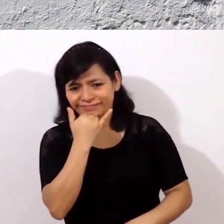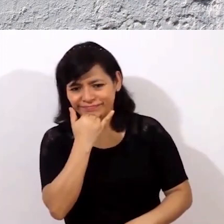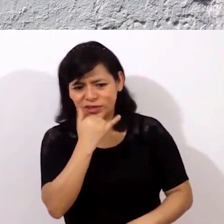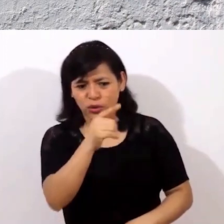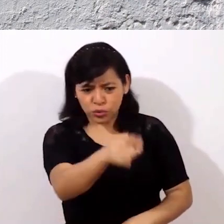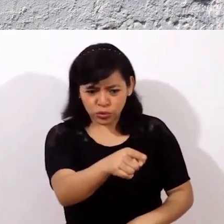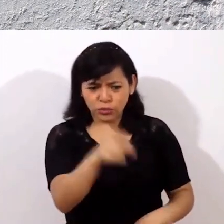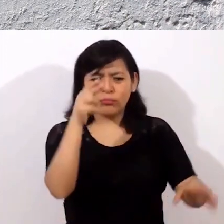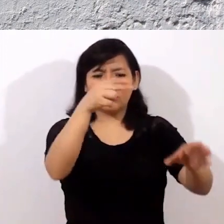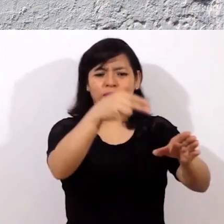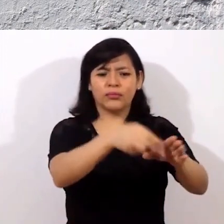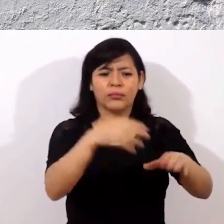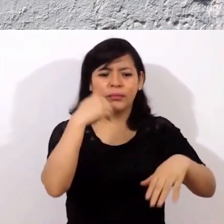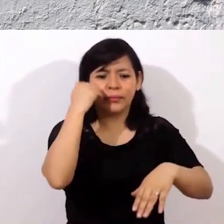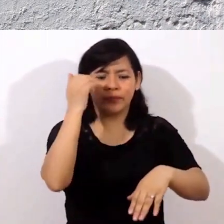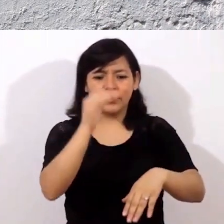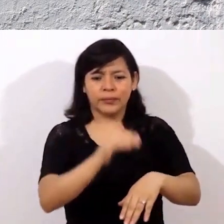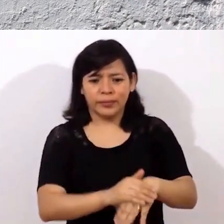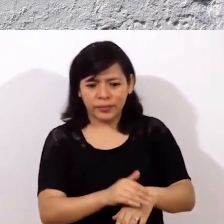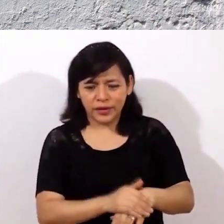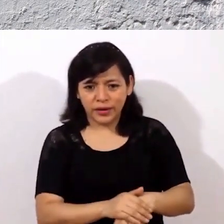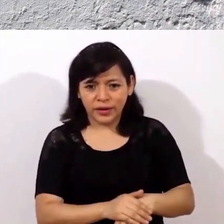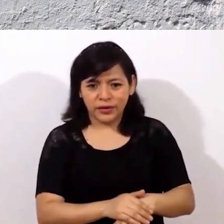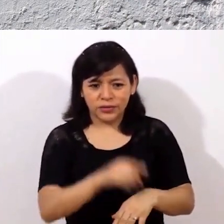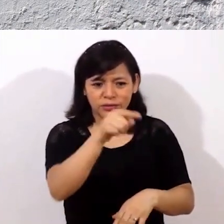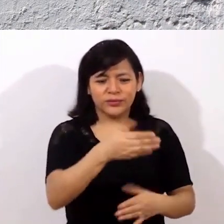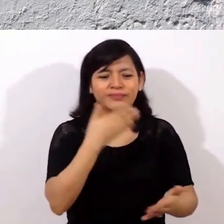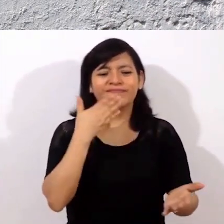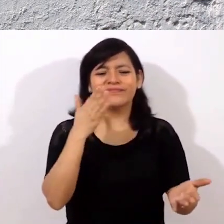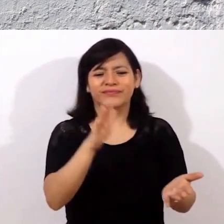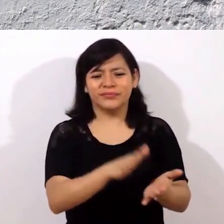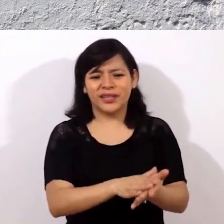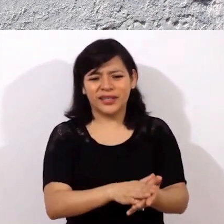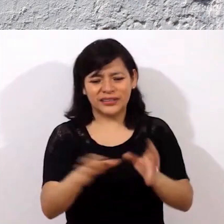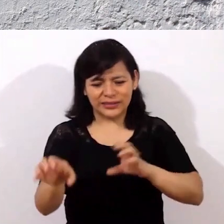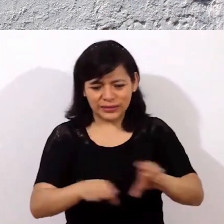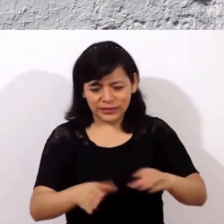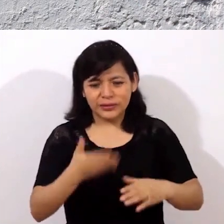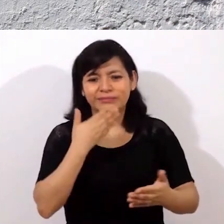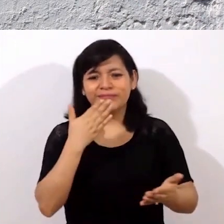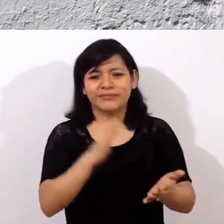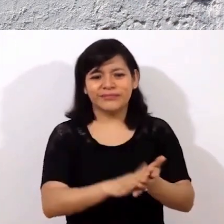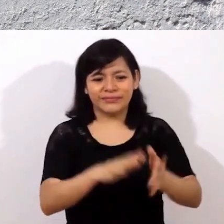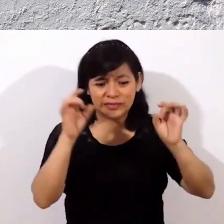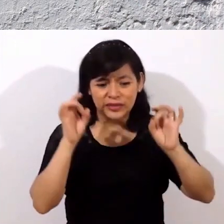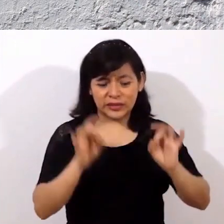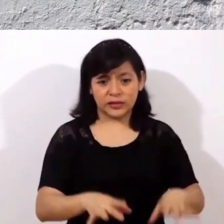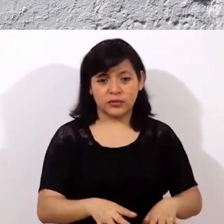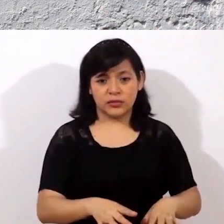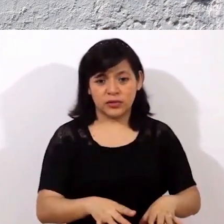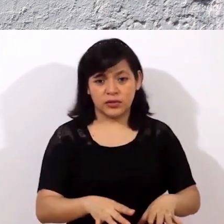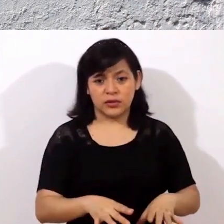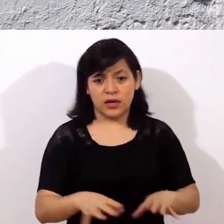inmerso en actos inmorales, actos de corrupción, actos que tienen que ver con